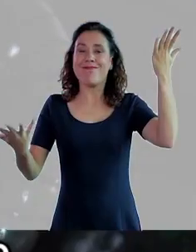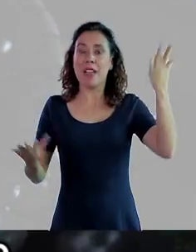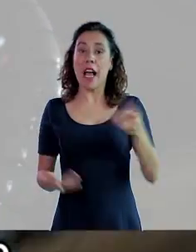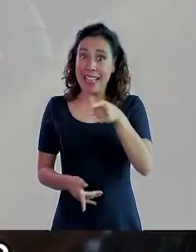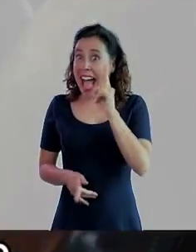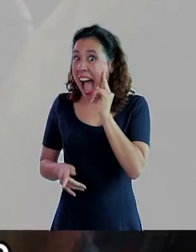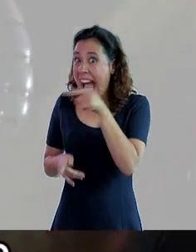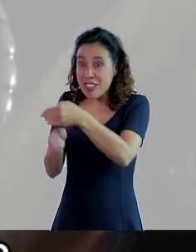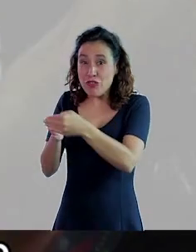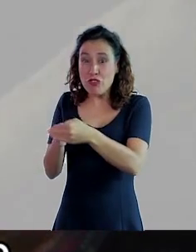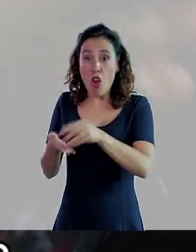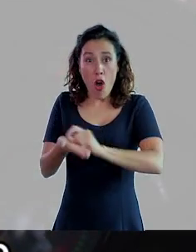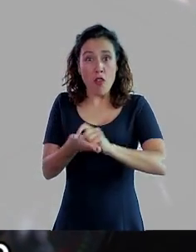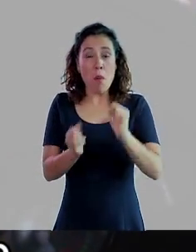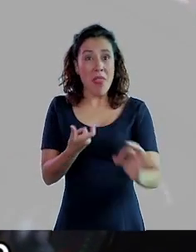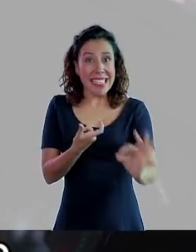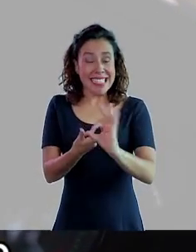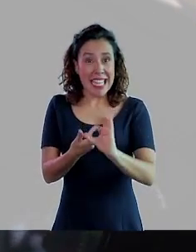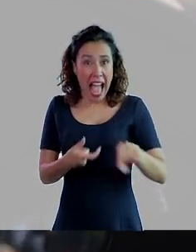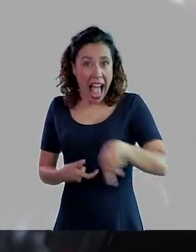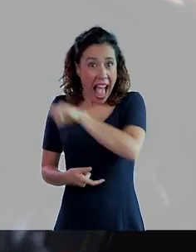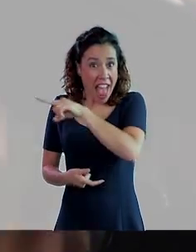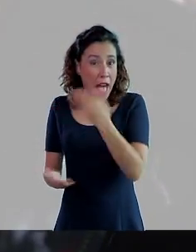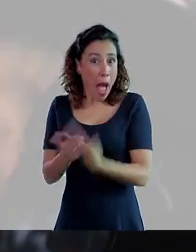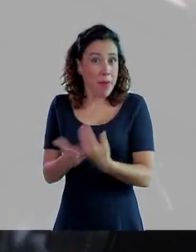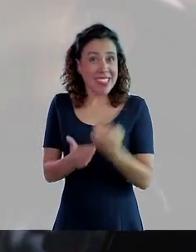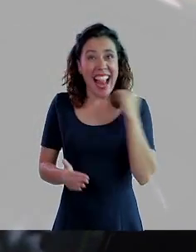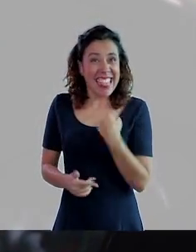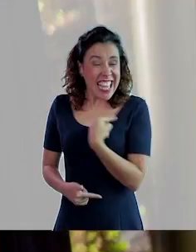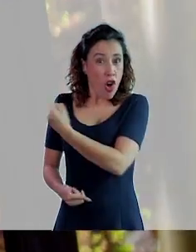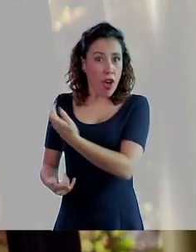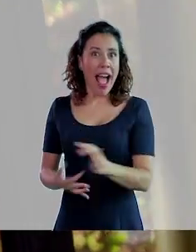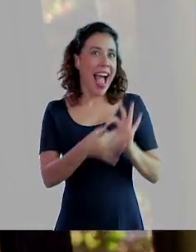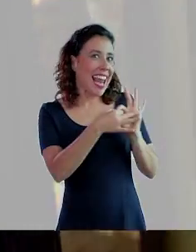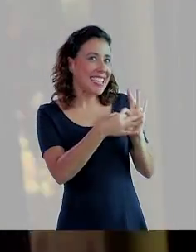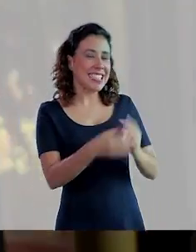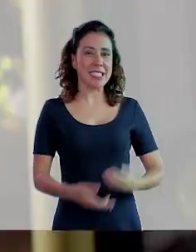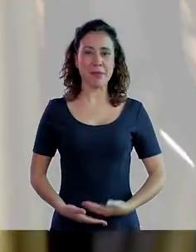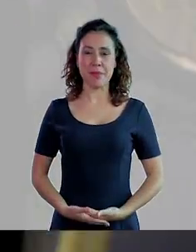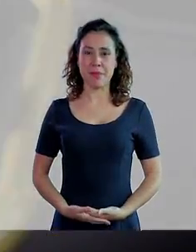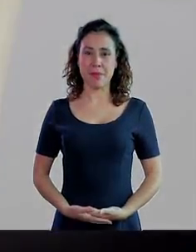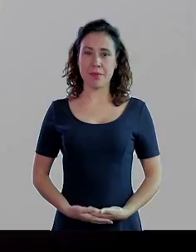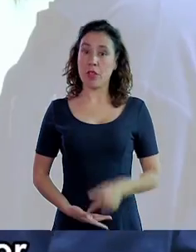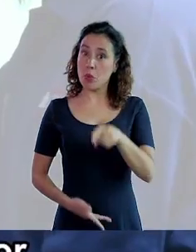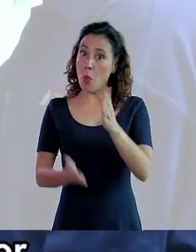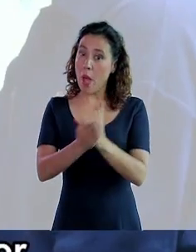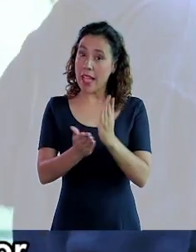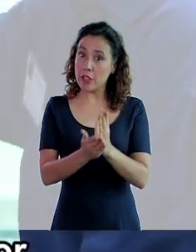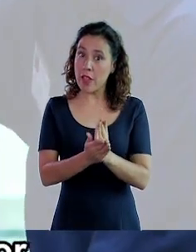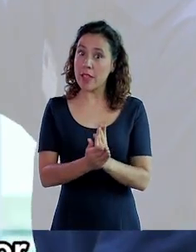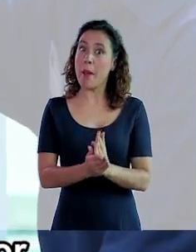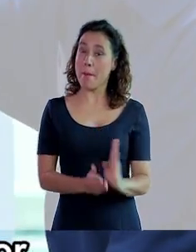atiné. Mira, aquí hay un módulo donde te pueden pegar el sello. Anda, aprovecha, anda al tiro. Vale, gracias. Si